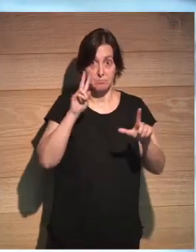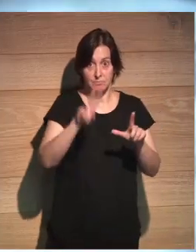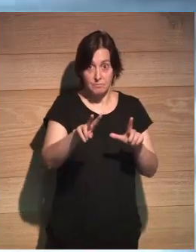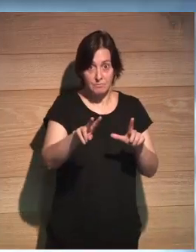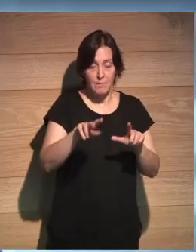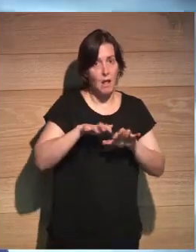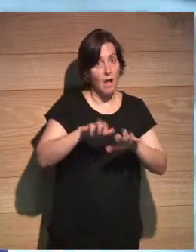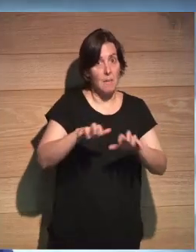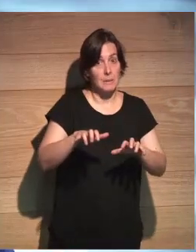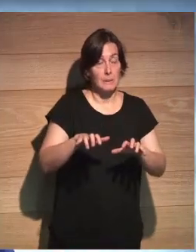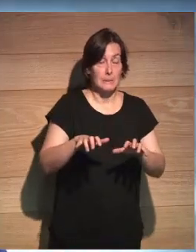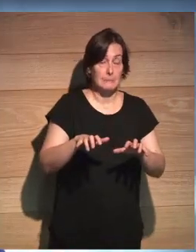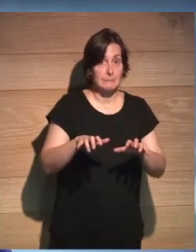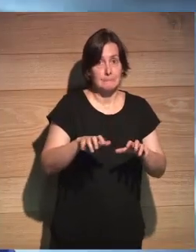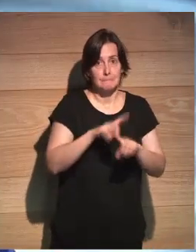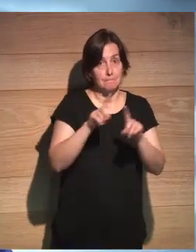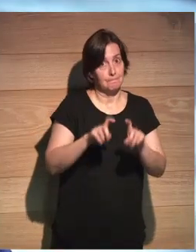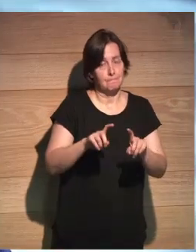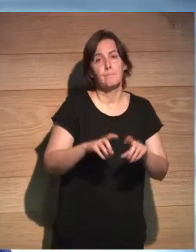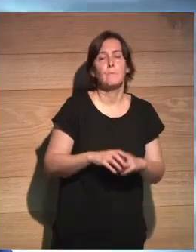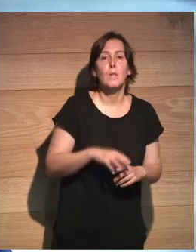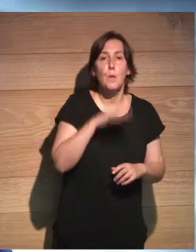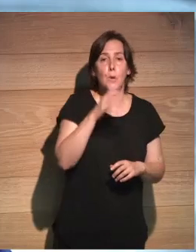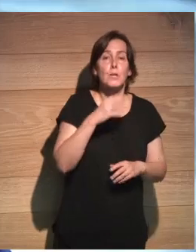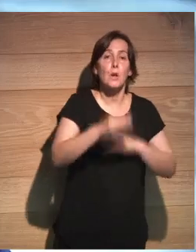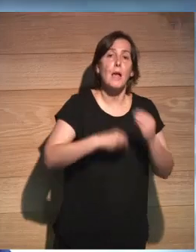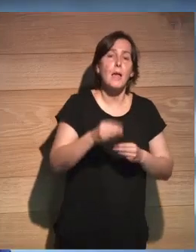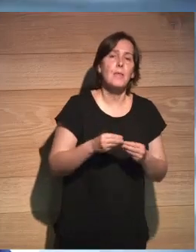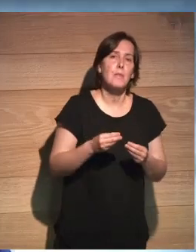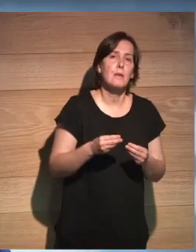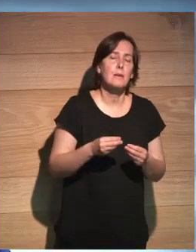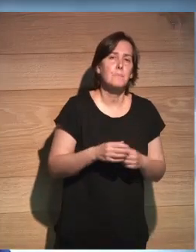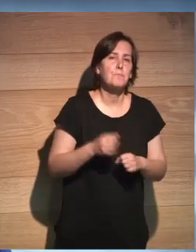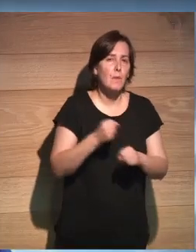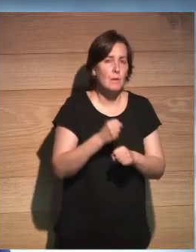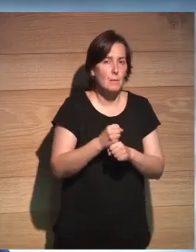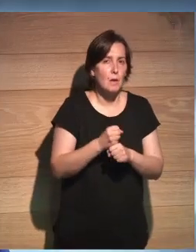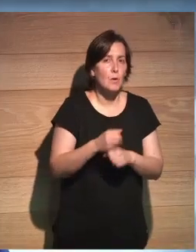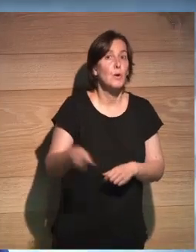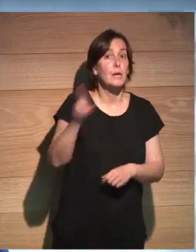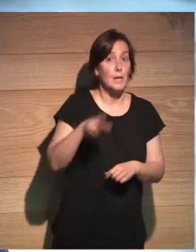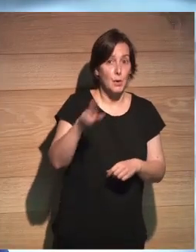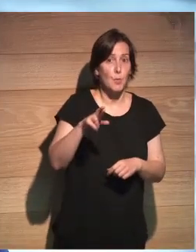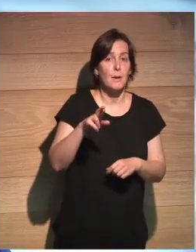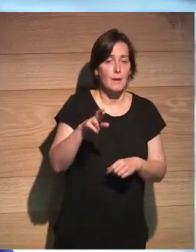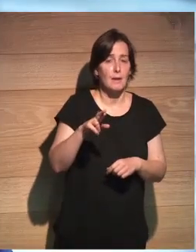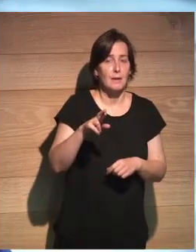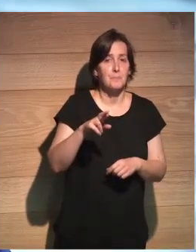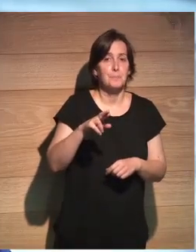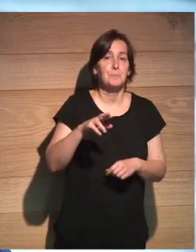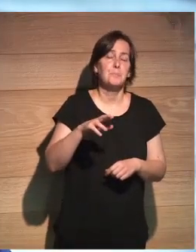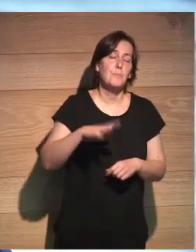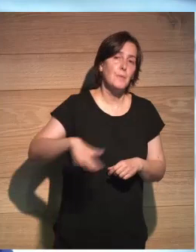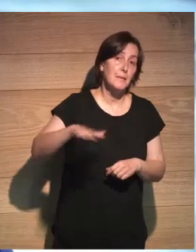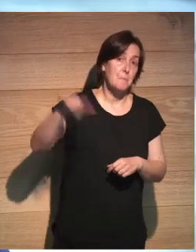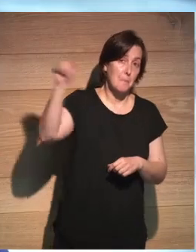los programas estos que ahora están en televisión. Por lo tanto, ahí hay que hacer un ejercicio importante de volver a recuperar ese espacio perdido, porque